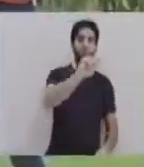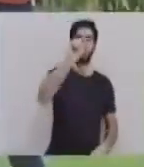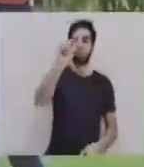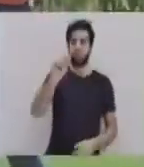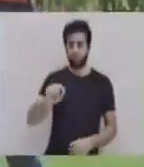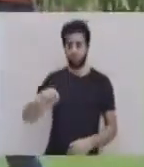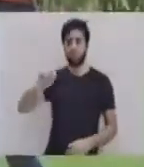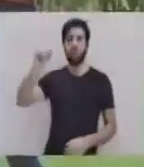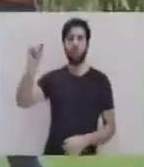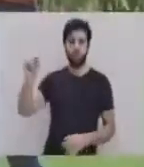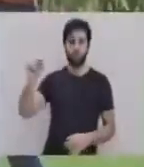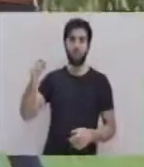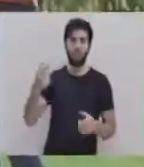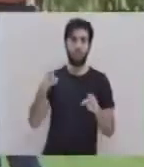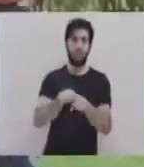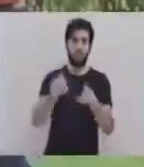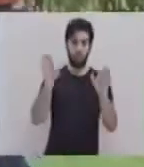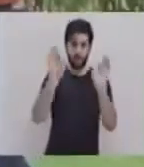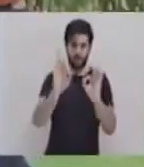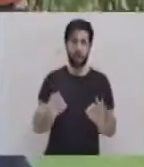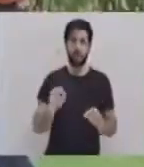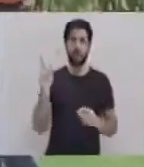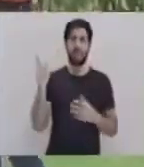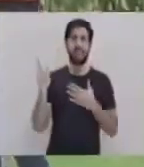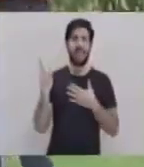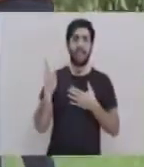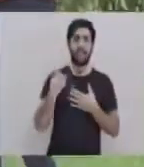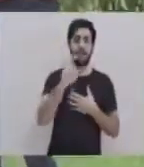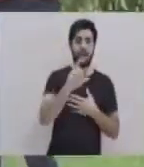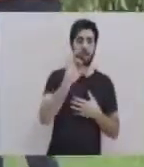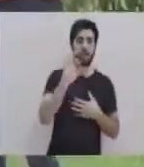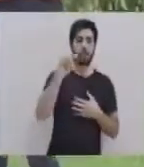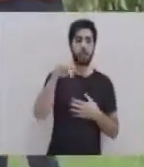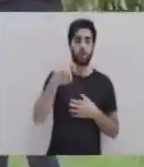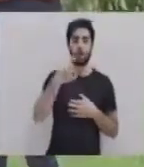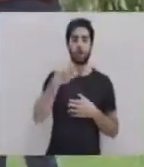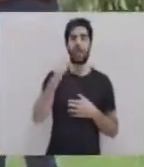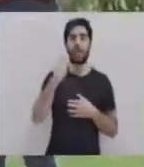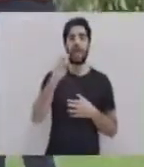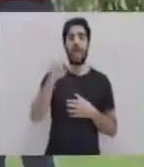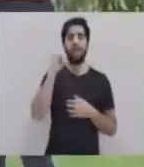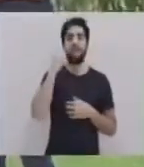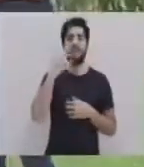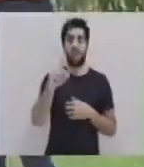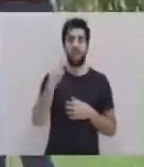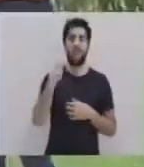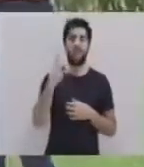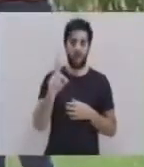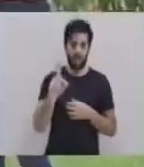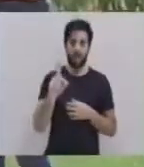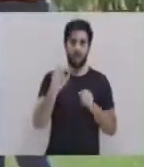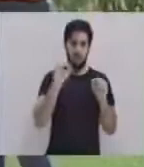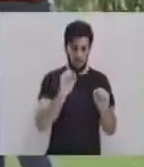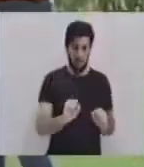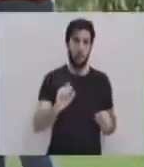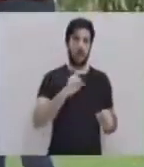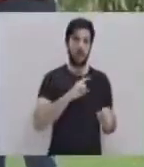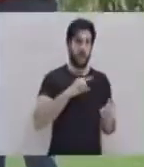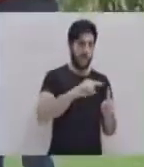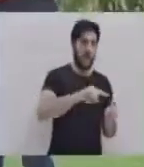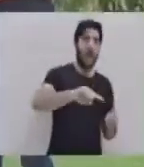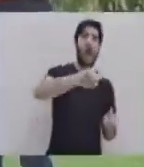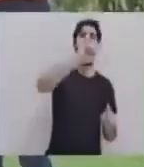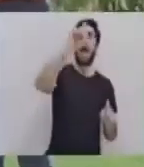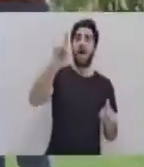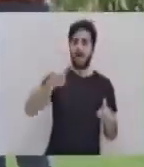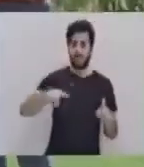como cóncava hacia abajo o cóncava hacia arriba. Exacto, Claudia. Para eso quiero decirte que esta abertura